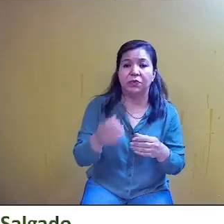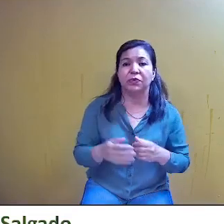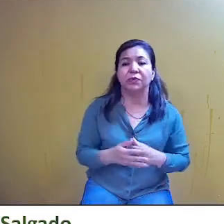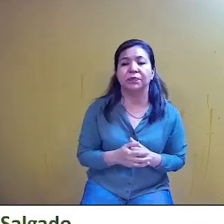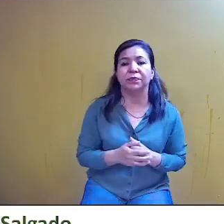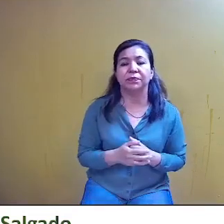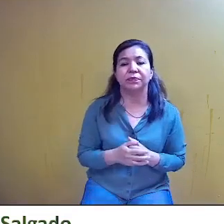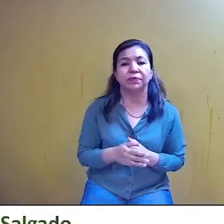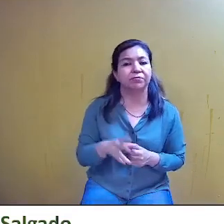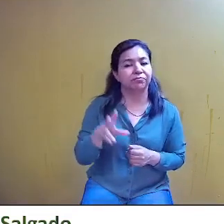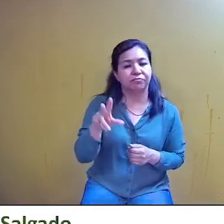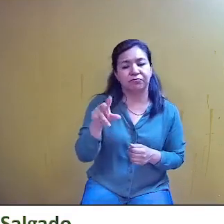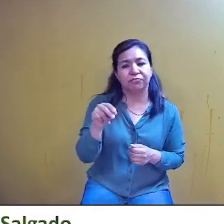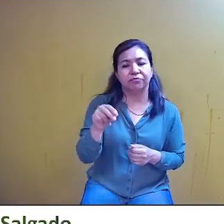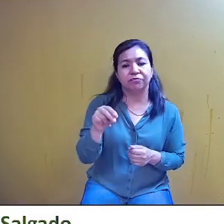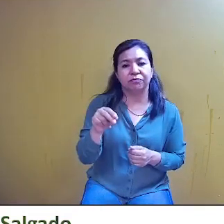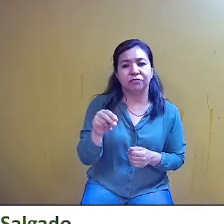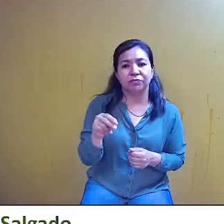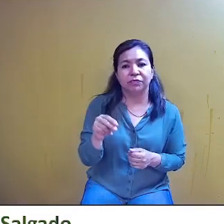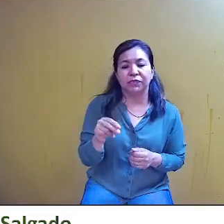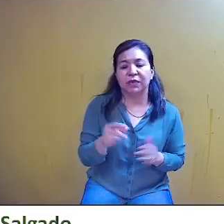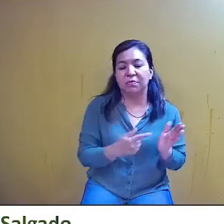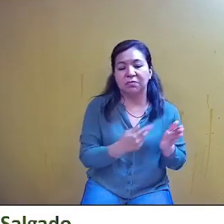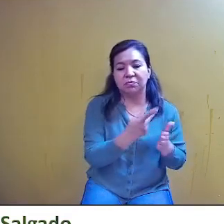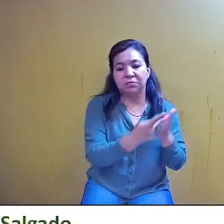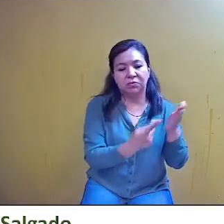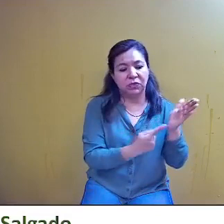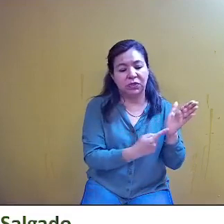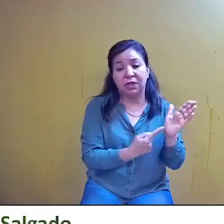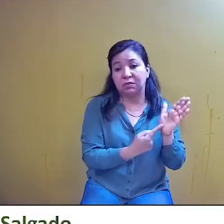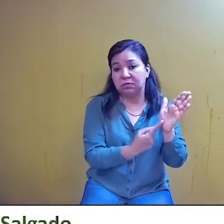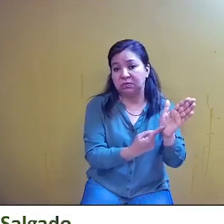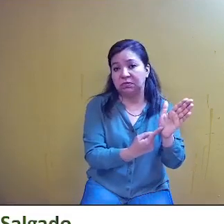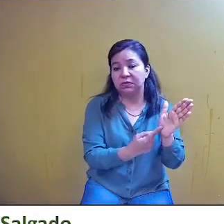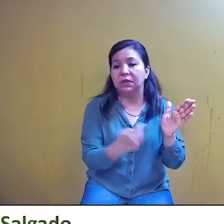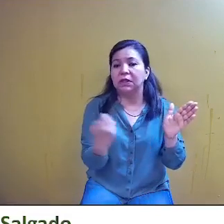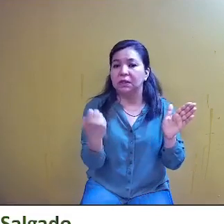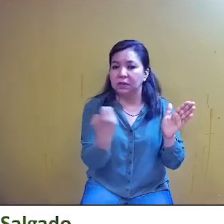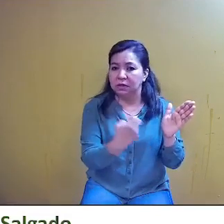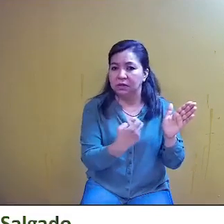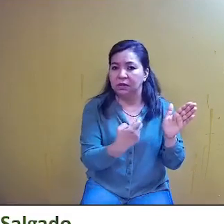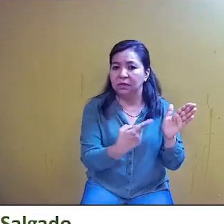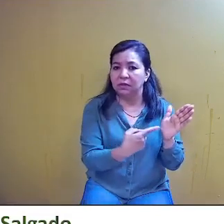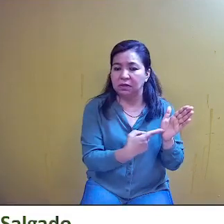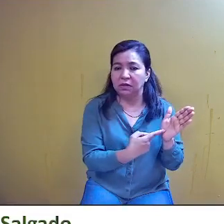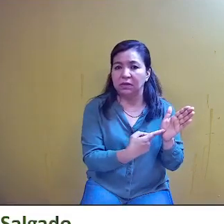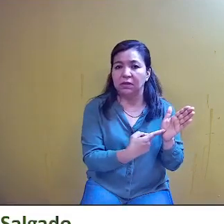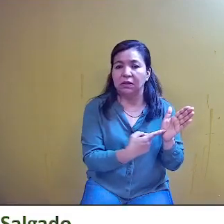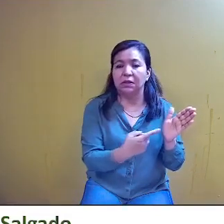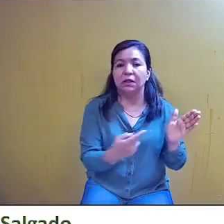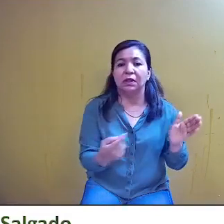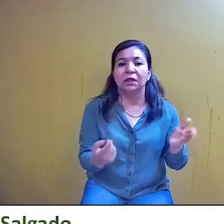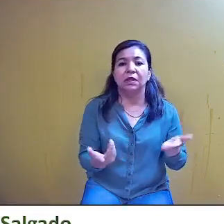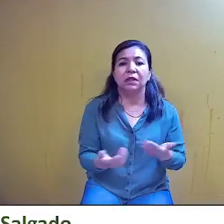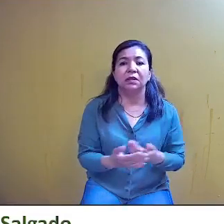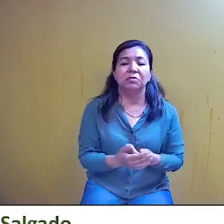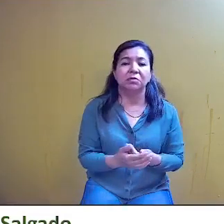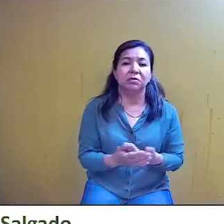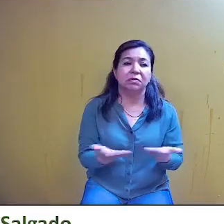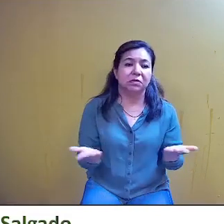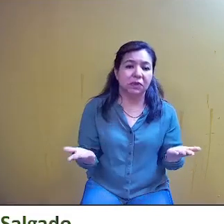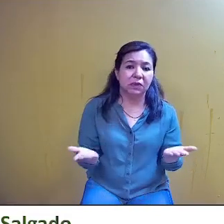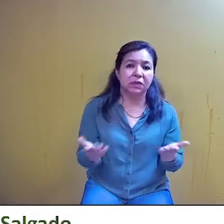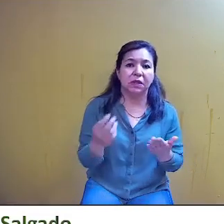no coincido con el proyecto presentado porque este se basa en una